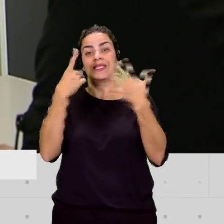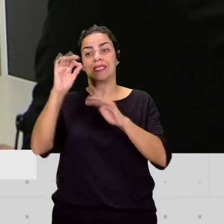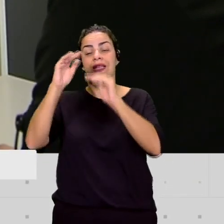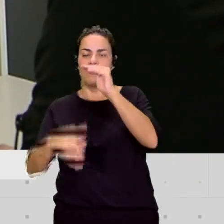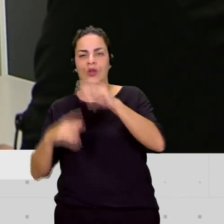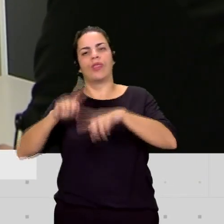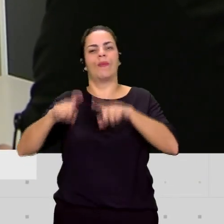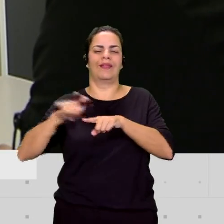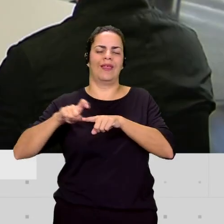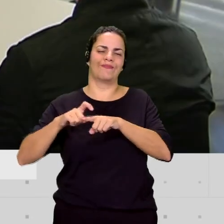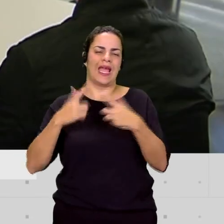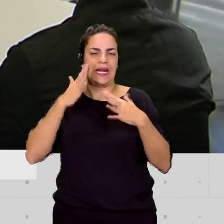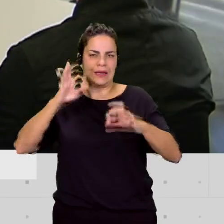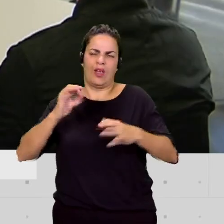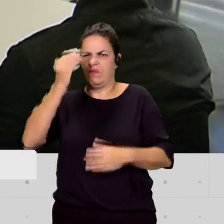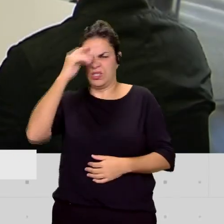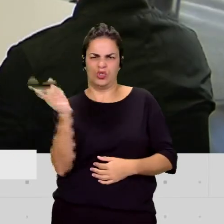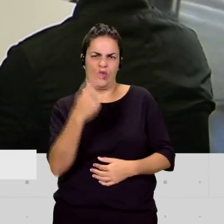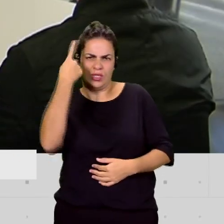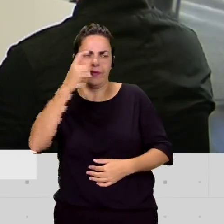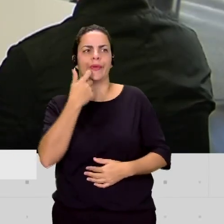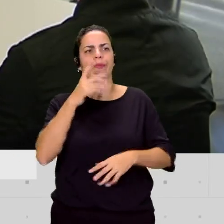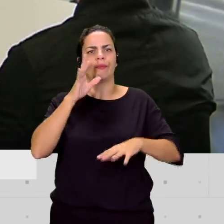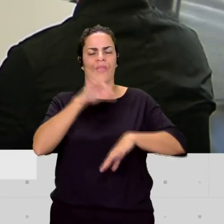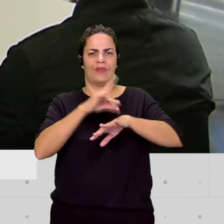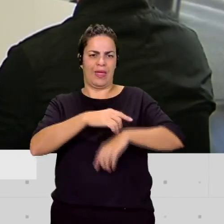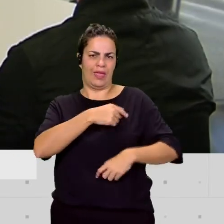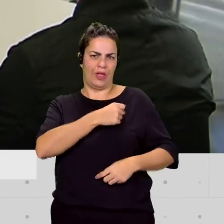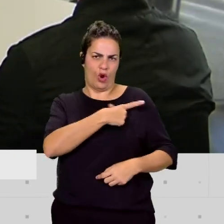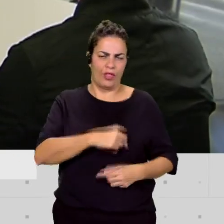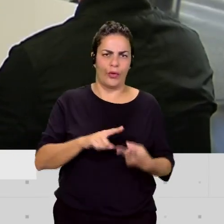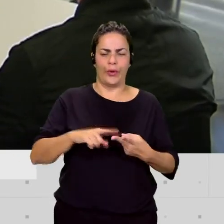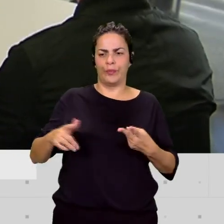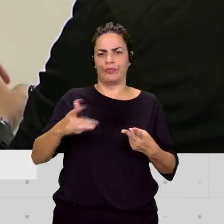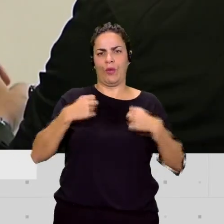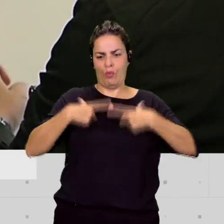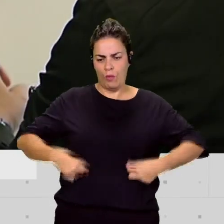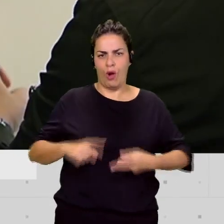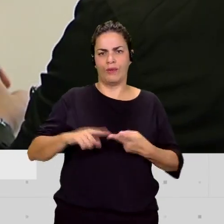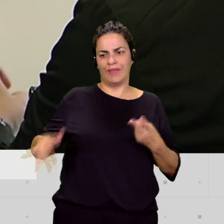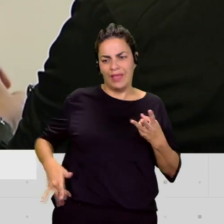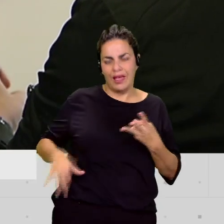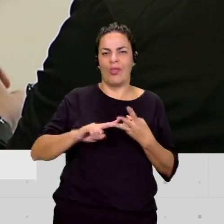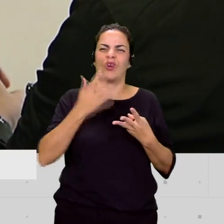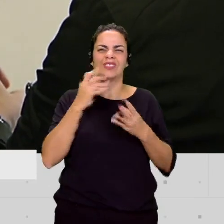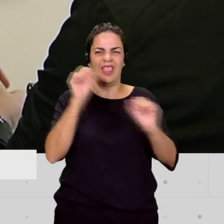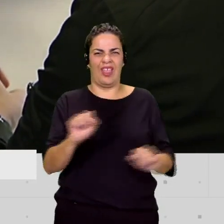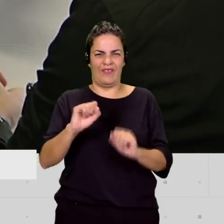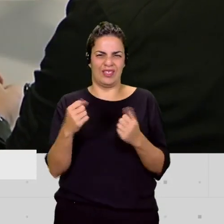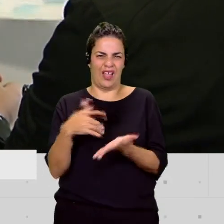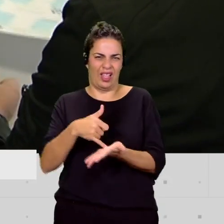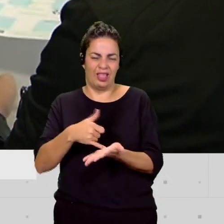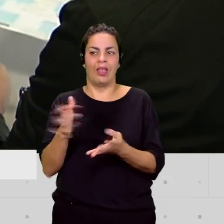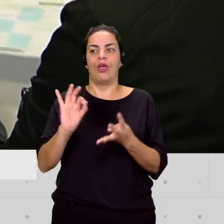conocemos, ¿no? Enfermedades crónicas del corazón, del pulmón, del riñón, del hígado, personas que tengan algún tipo de inmunosupresión. La más frecuente es la